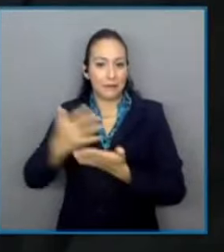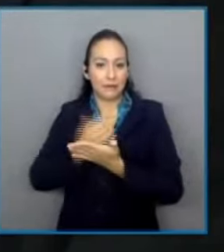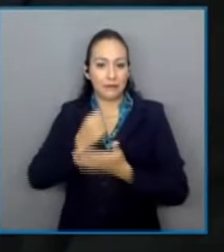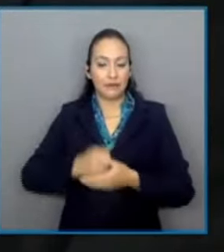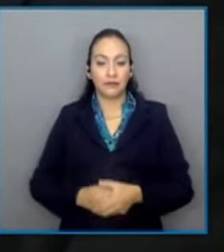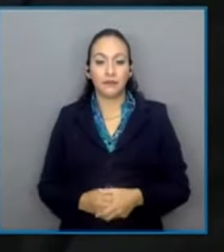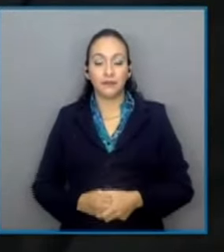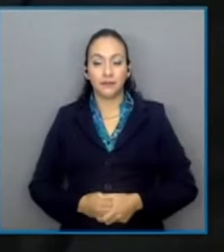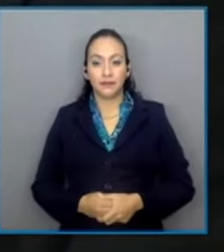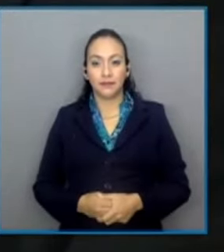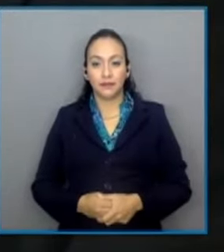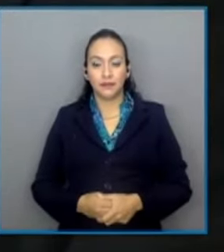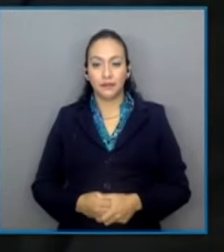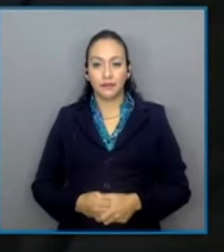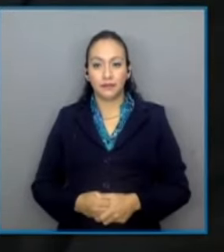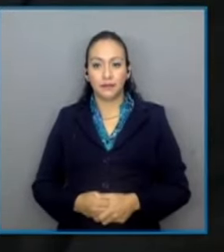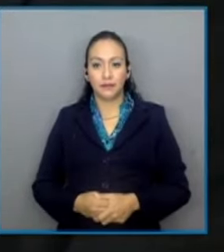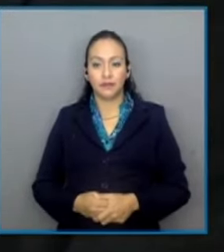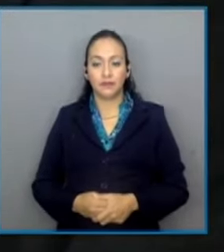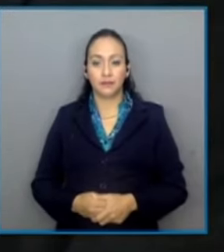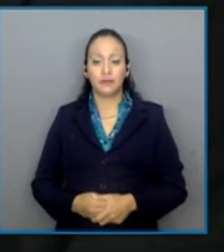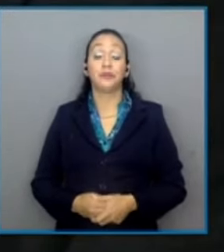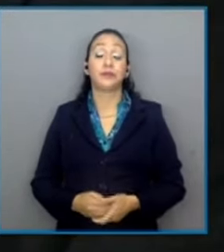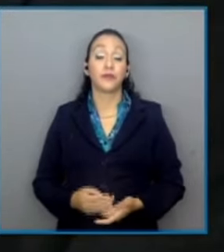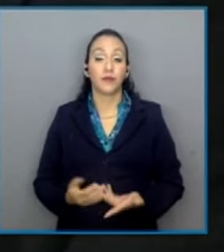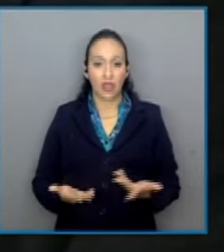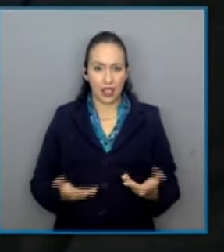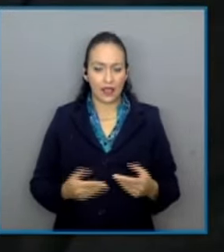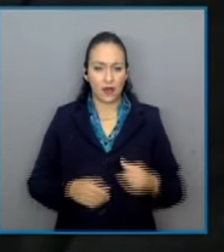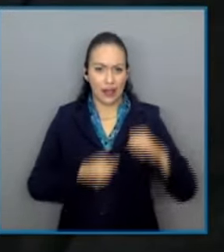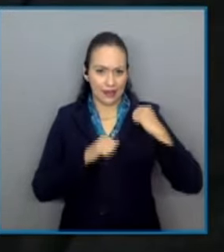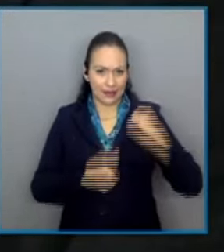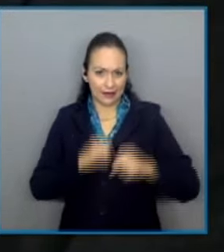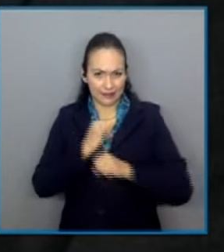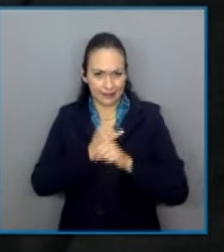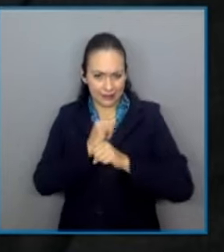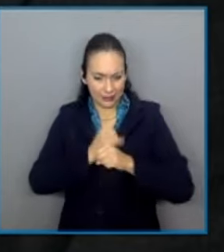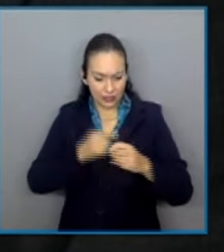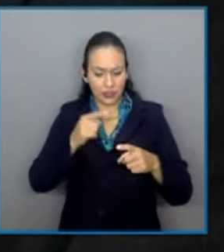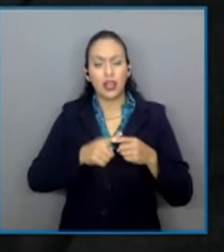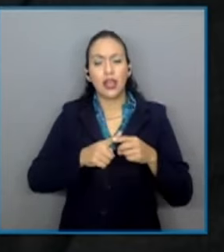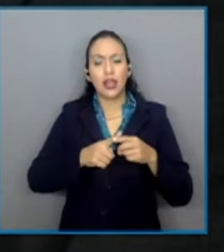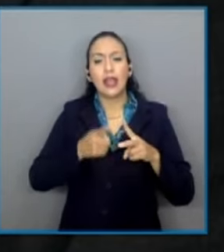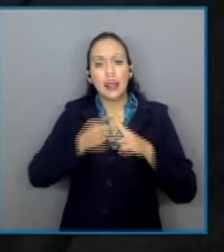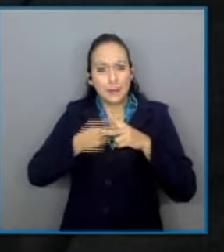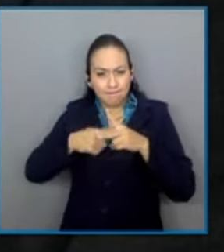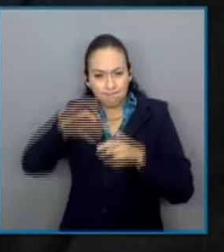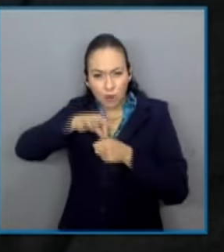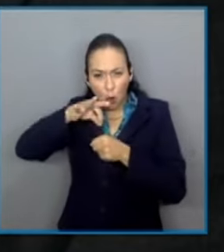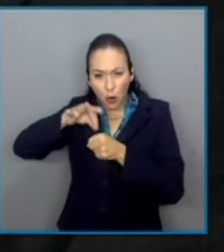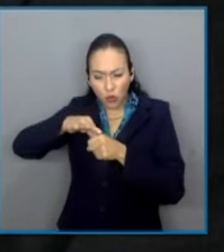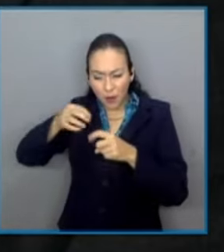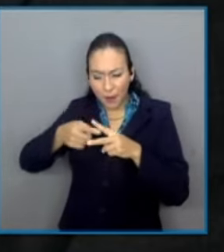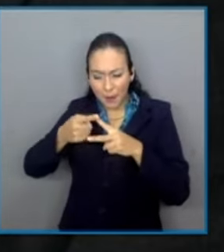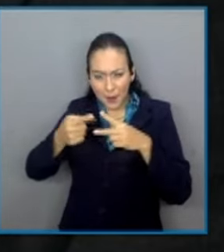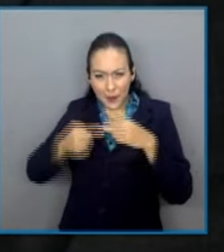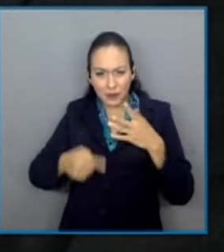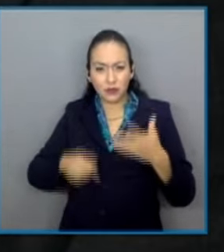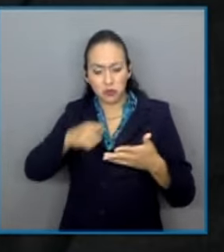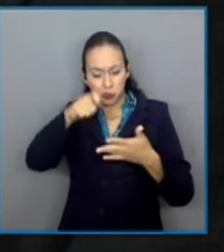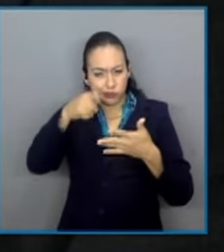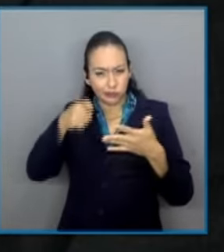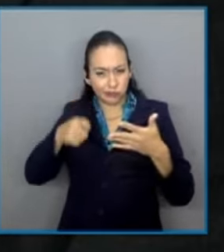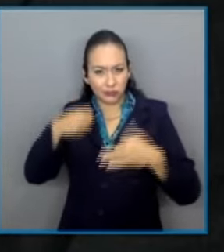El dictamen de la calificación jurisdiccional de la elección y las sentencias de la Sala Superior del Tribunal Electoral del Poder Judicial de la Federación son